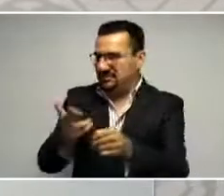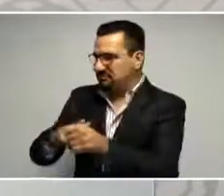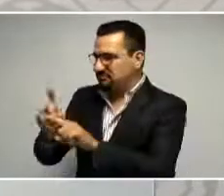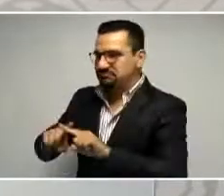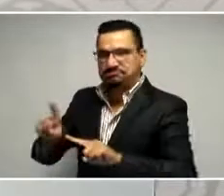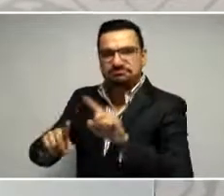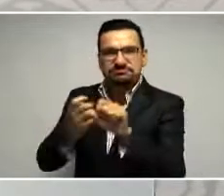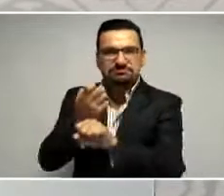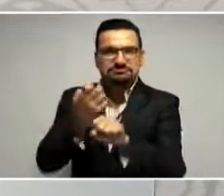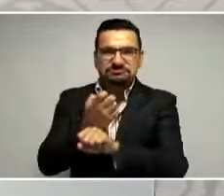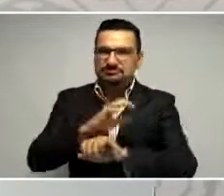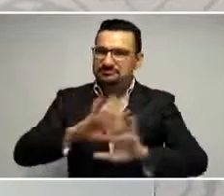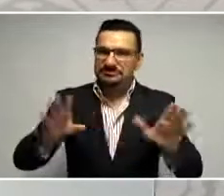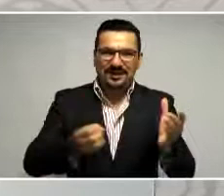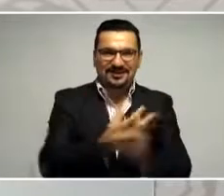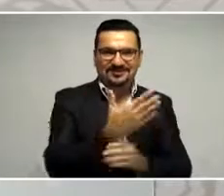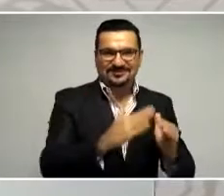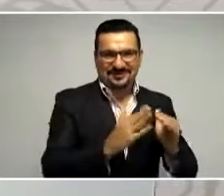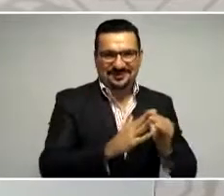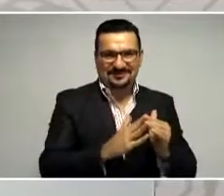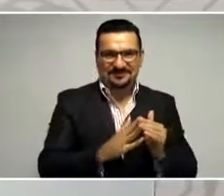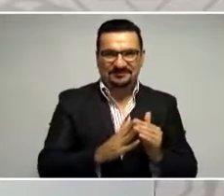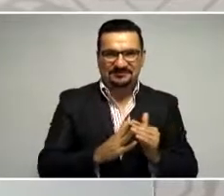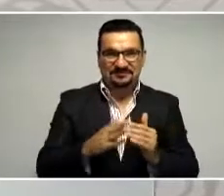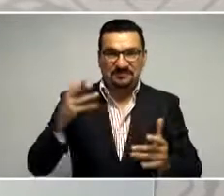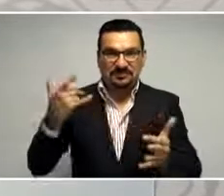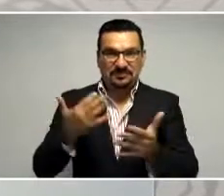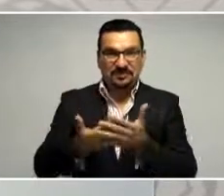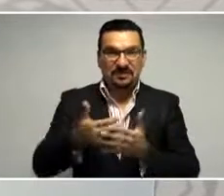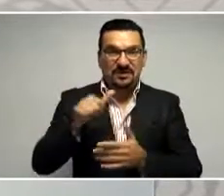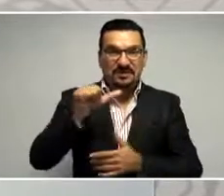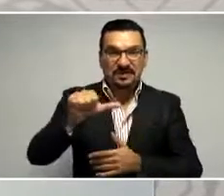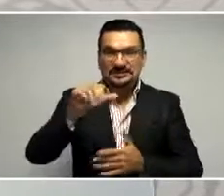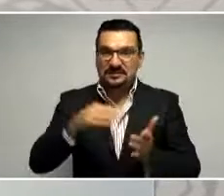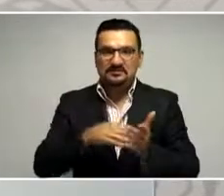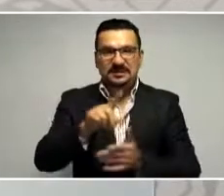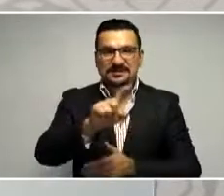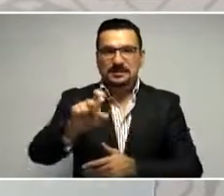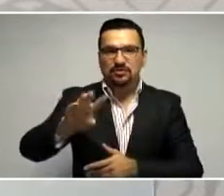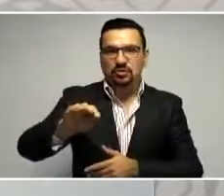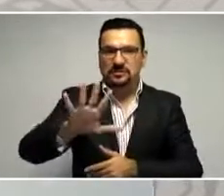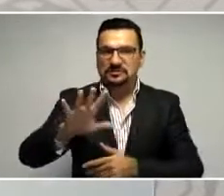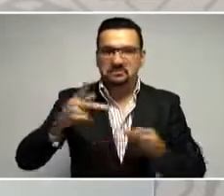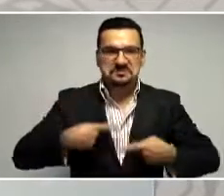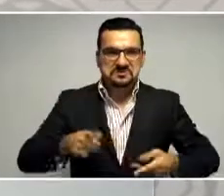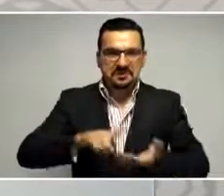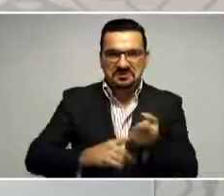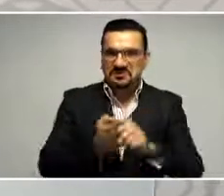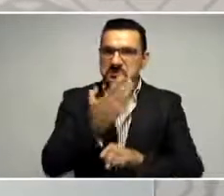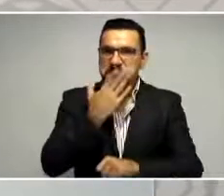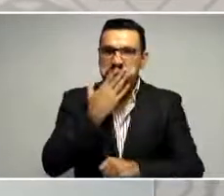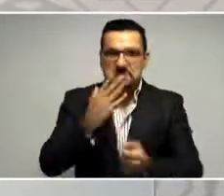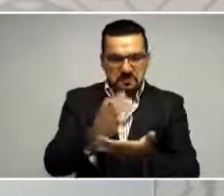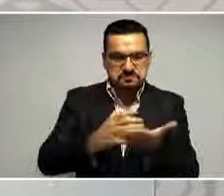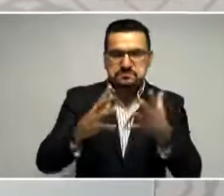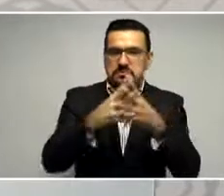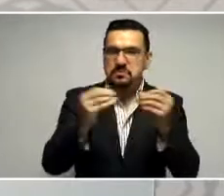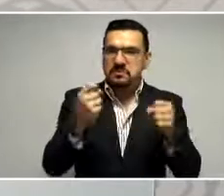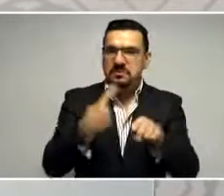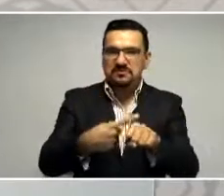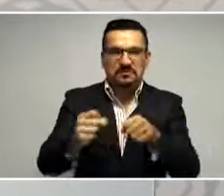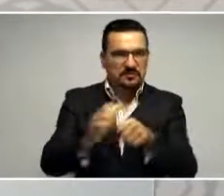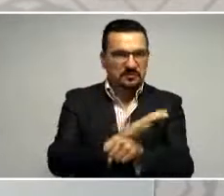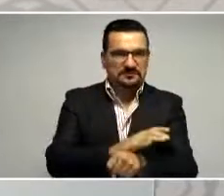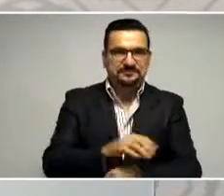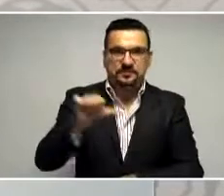entidad. A la fecha, 16,195 sonorenses se han recuperado de esta enfermedad.